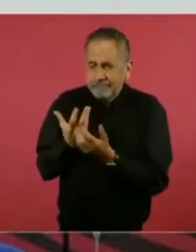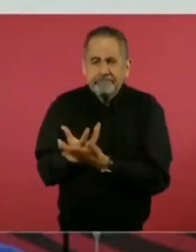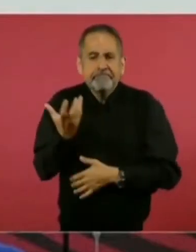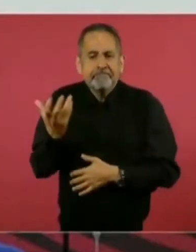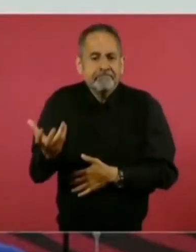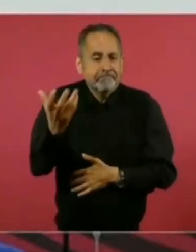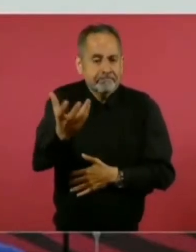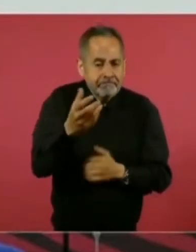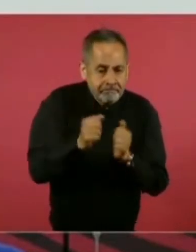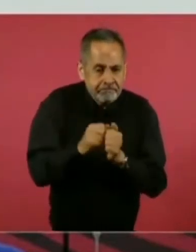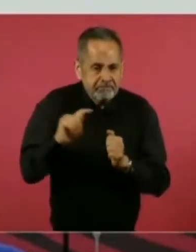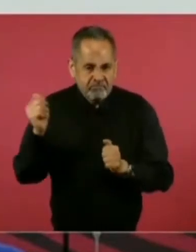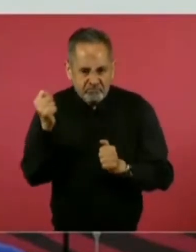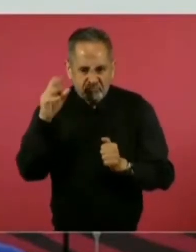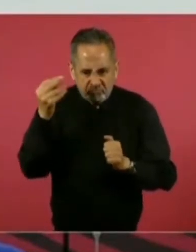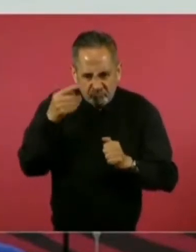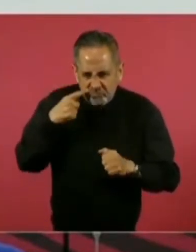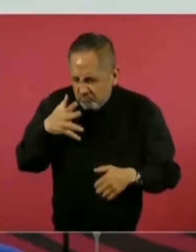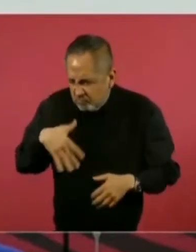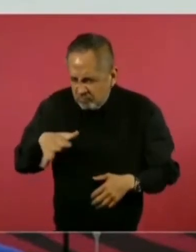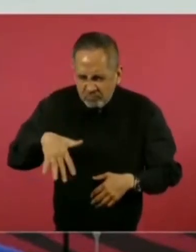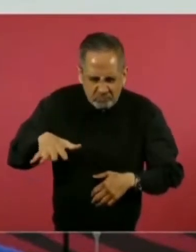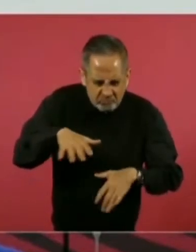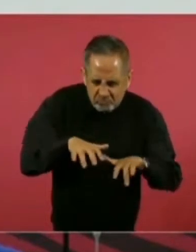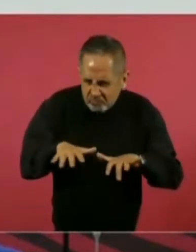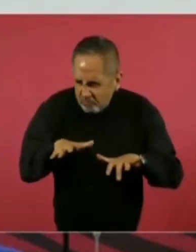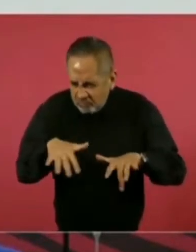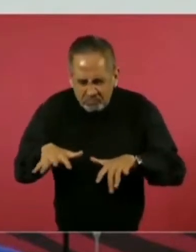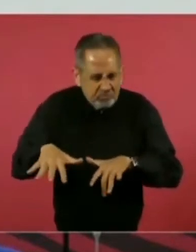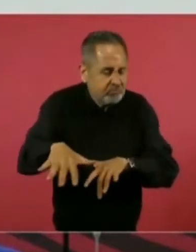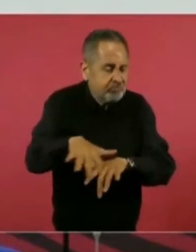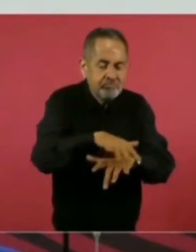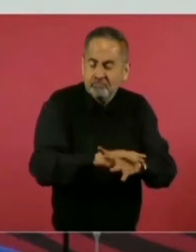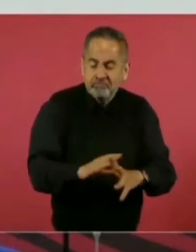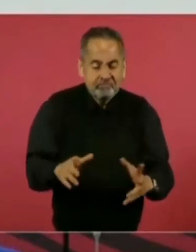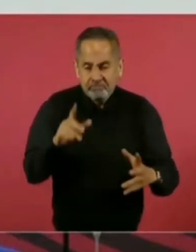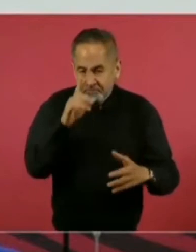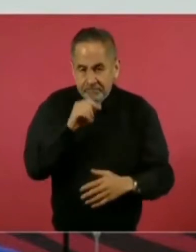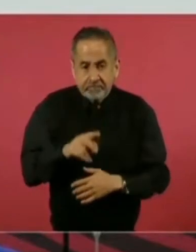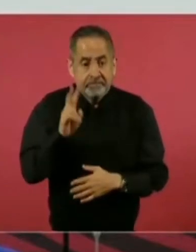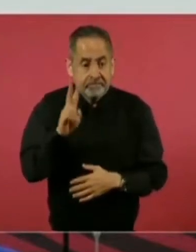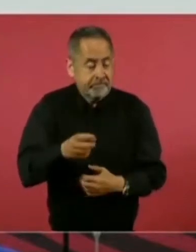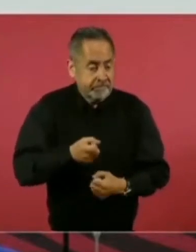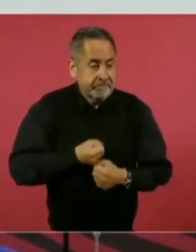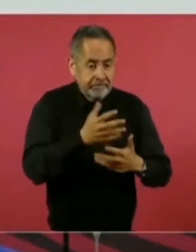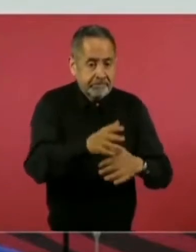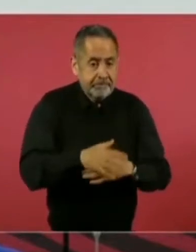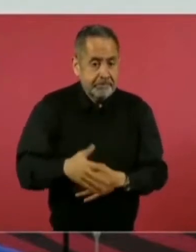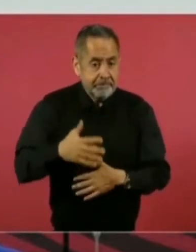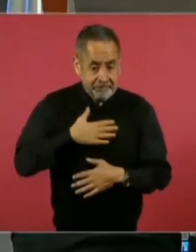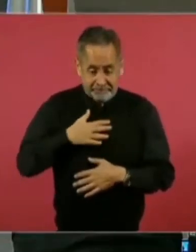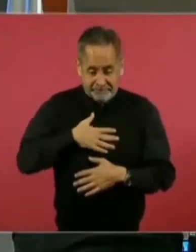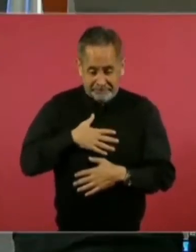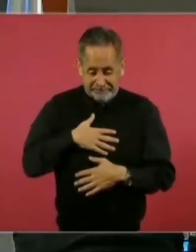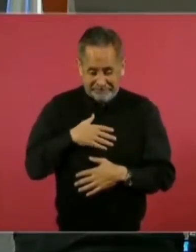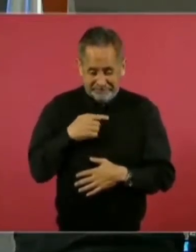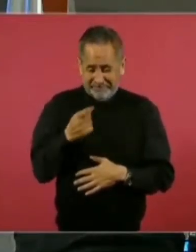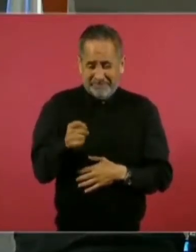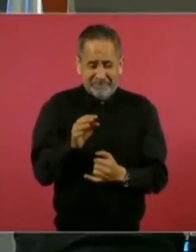el equipo tecnológico más apropiado. Les expreso que hasta el último momento de mi